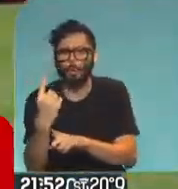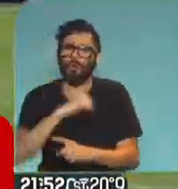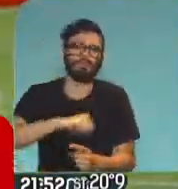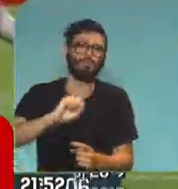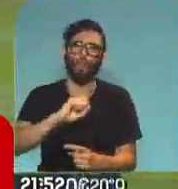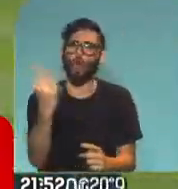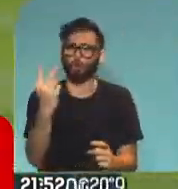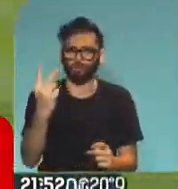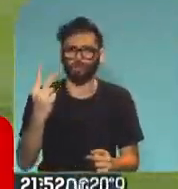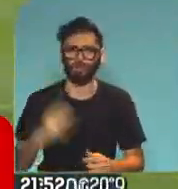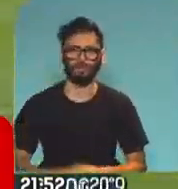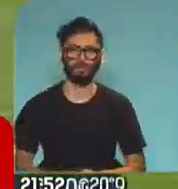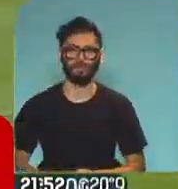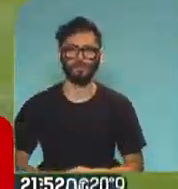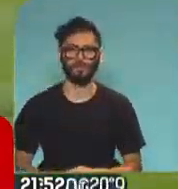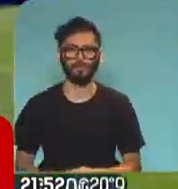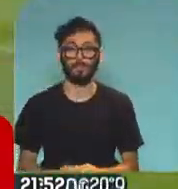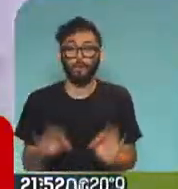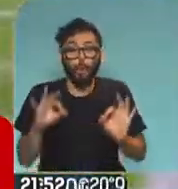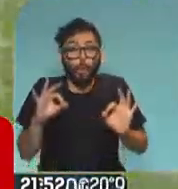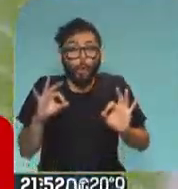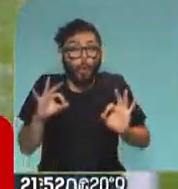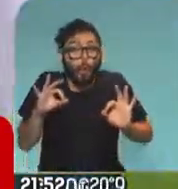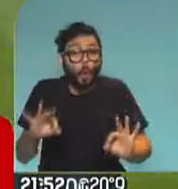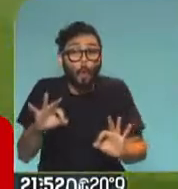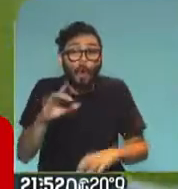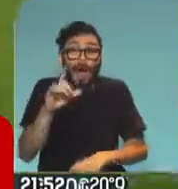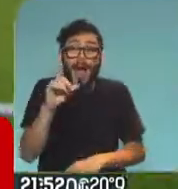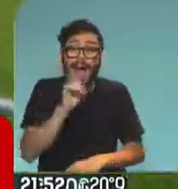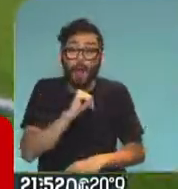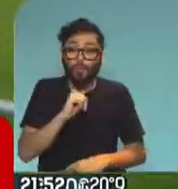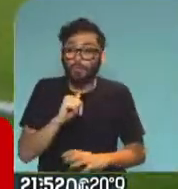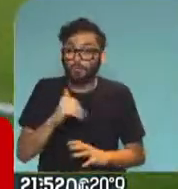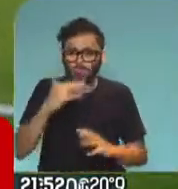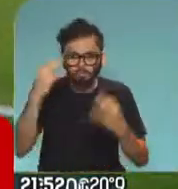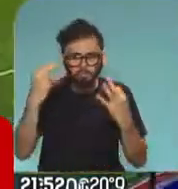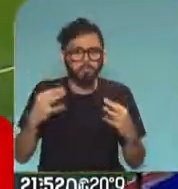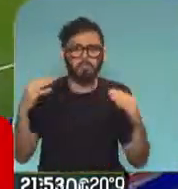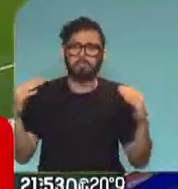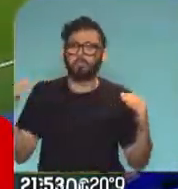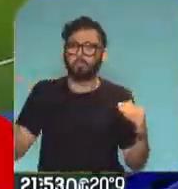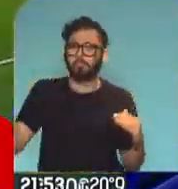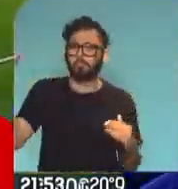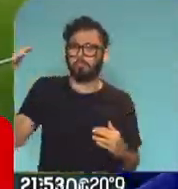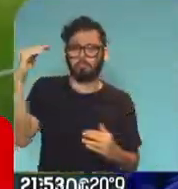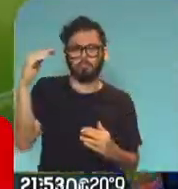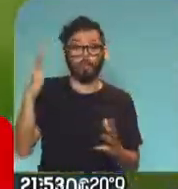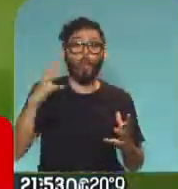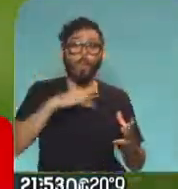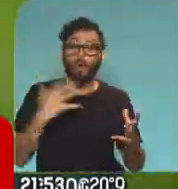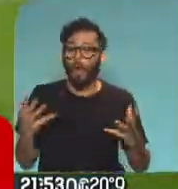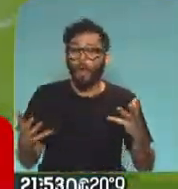2-0. Era justo para Lanús, que había sido realmente superior a un Boca